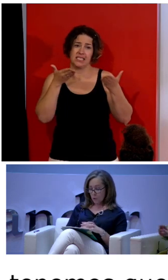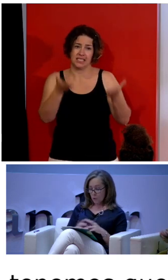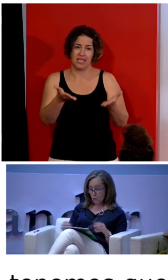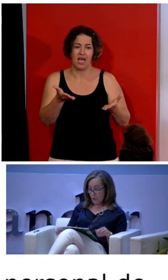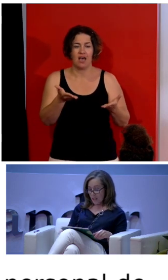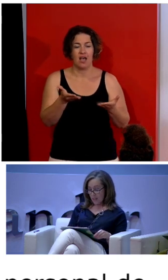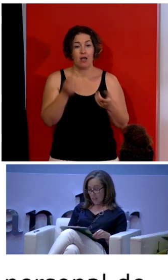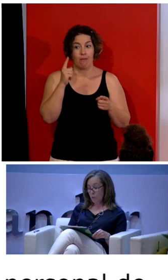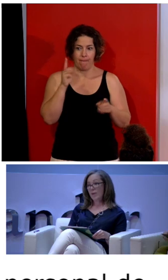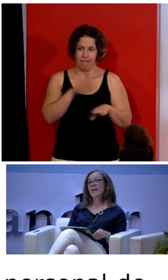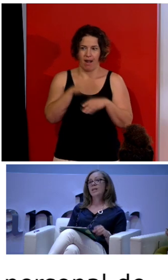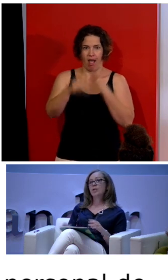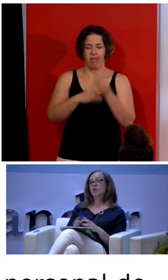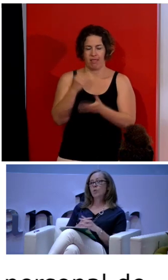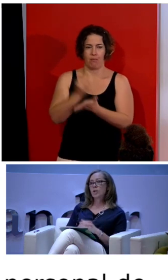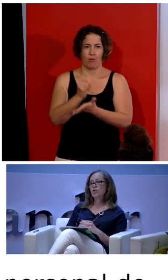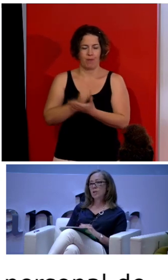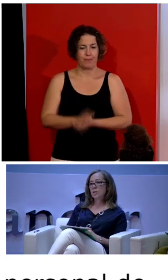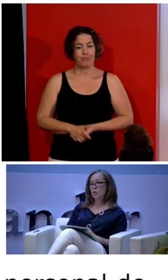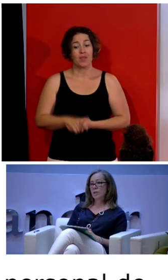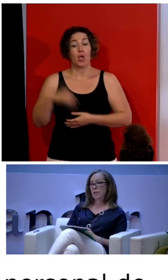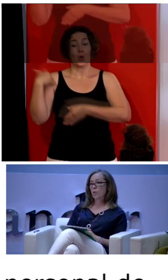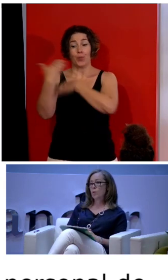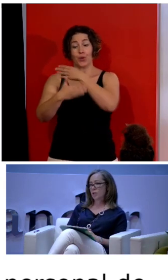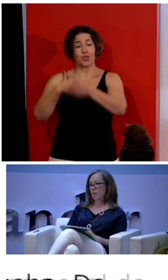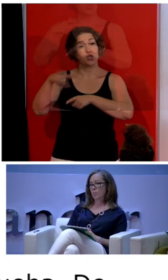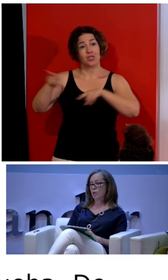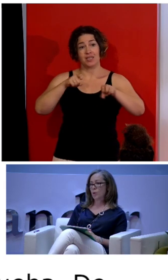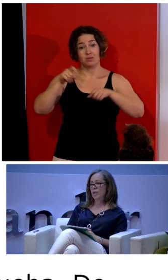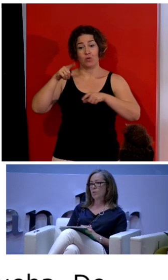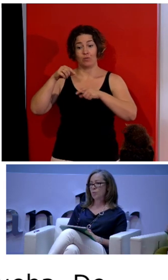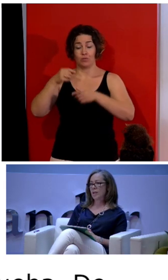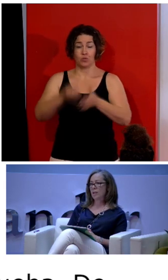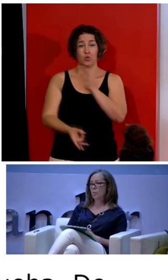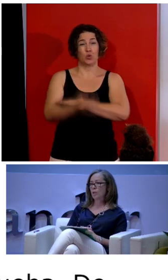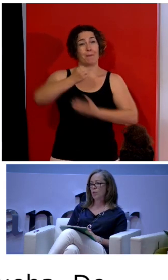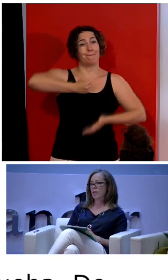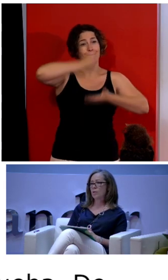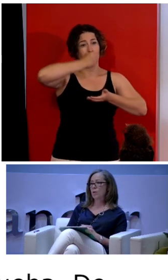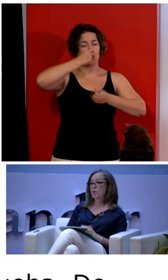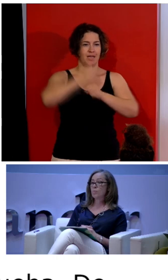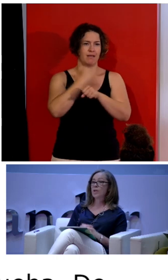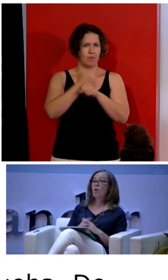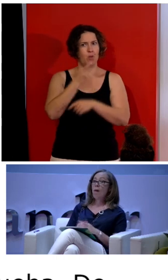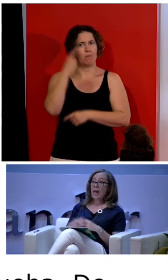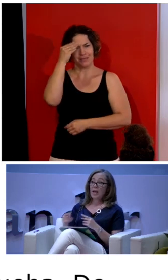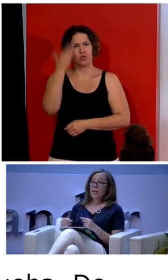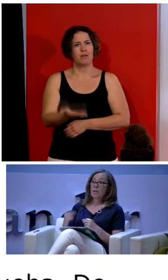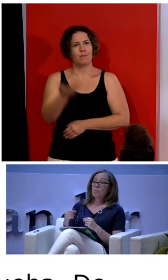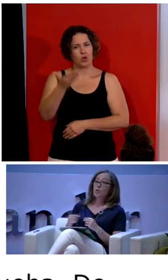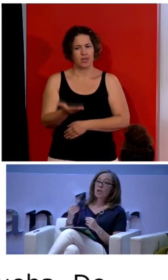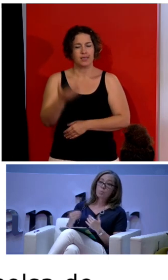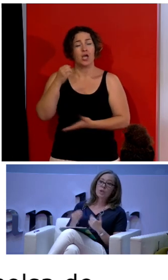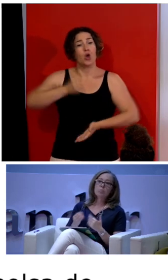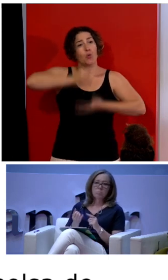para llevar a cabo la prueba. De nuestro proceso selectivo se derivó bolsa de empleo, porque también nos parecía muy importante una bolsa de empleo que